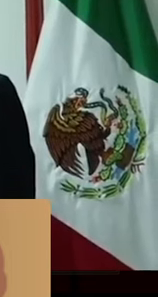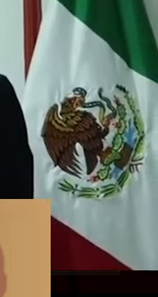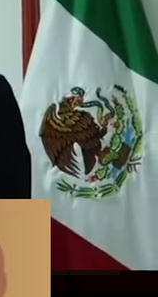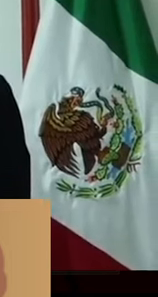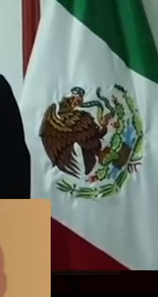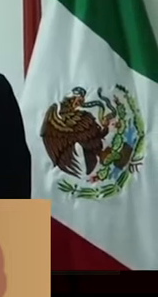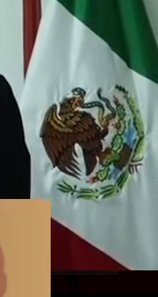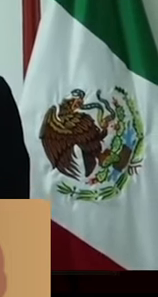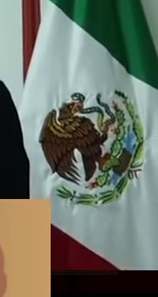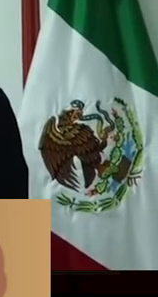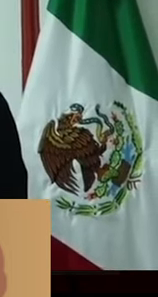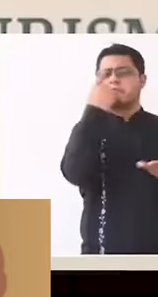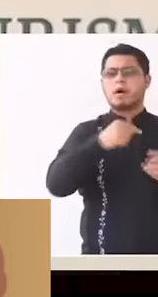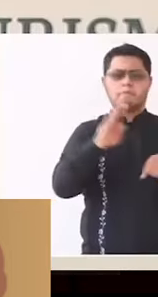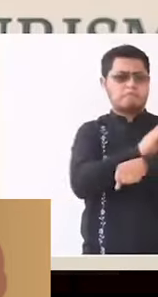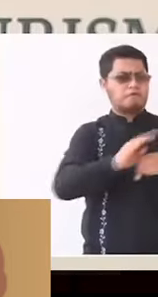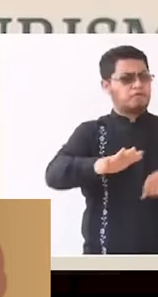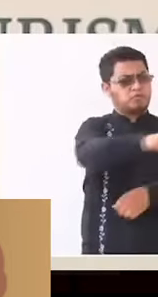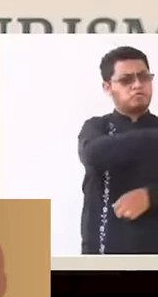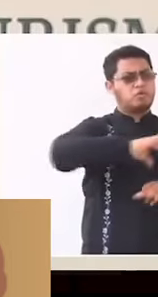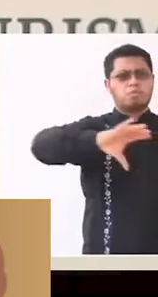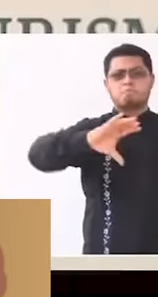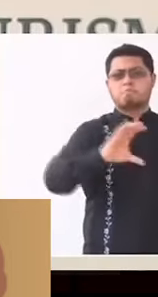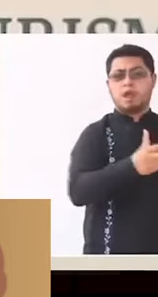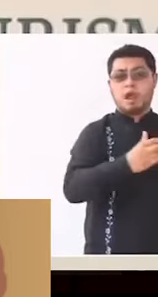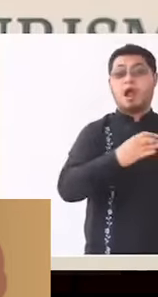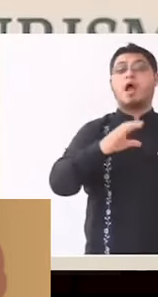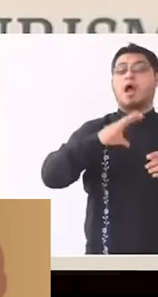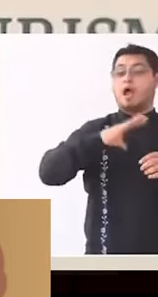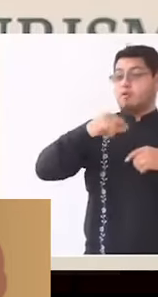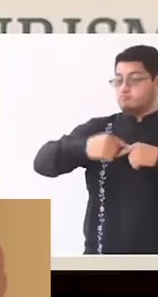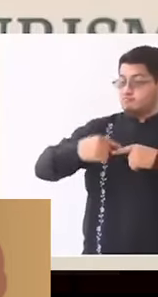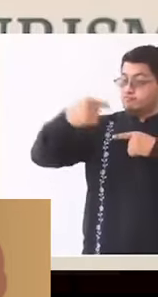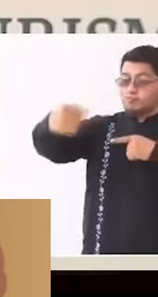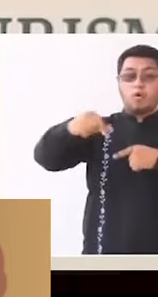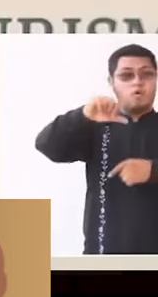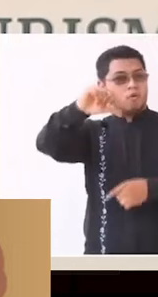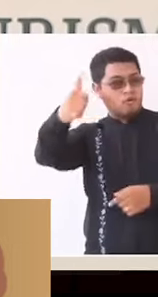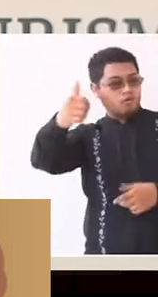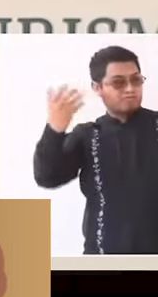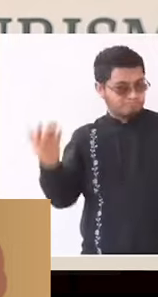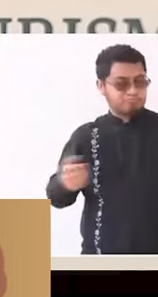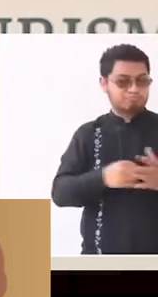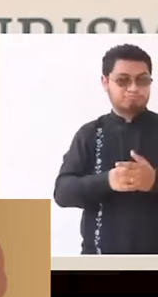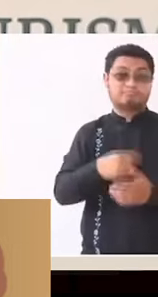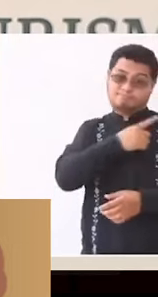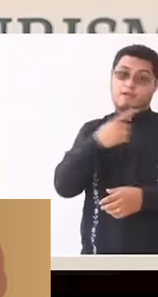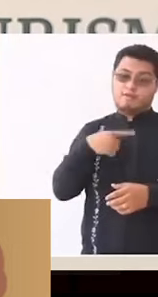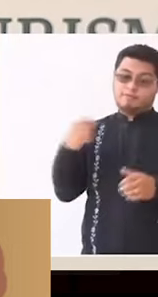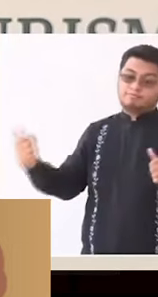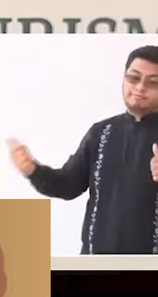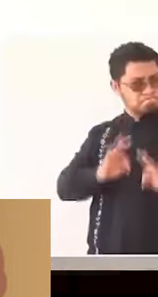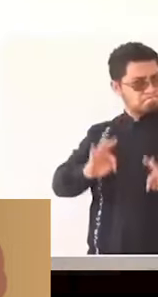cierto?, los muchachos comunistas, que no están acostumbrados a trabajar nunca, porque ellos son la vanguardia del proletariado. La vanguardia no trabaja, la